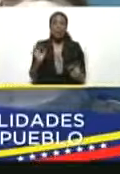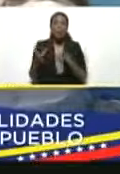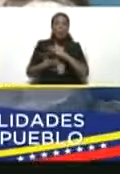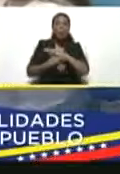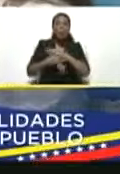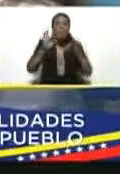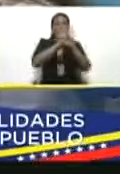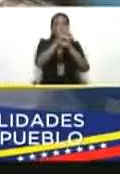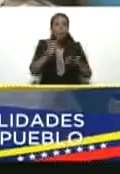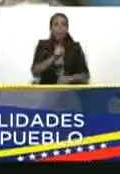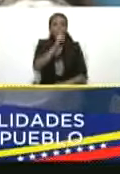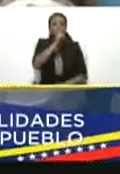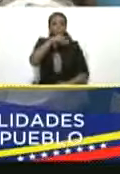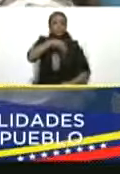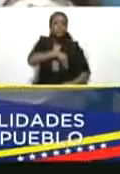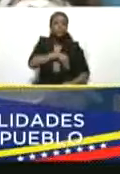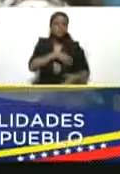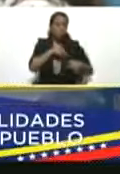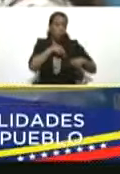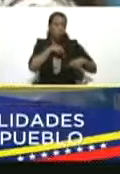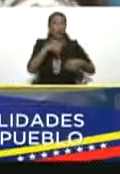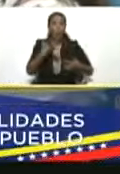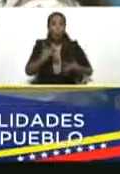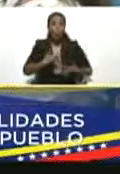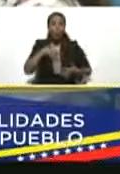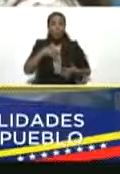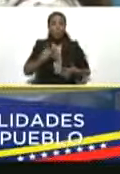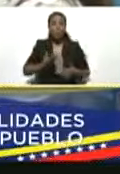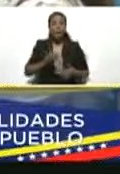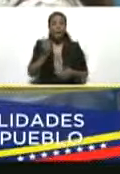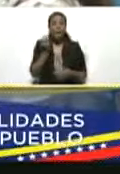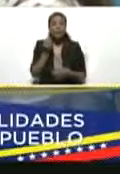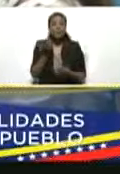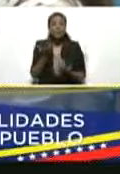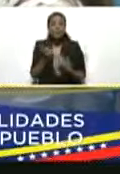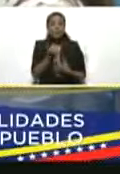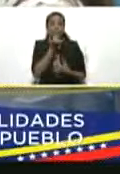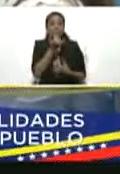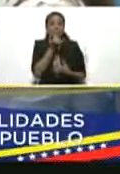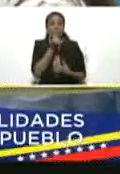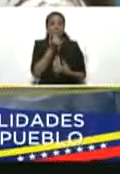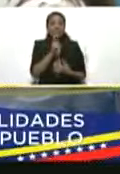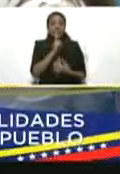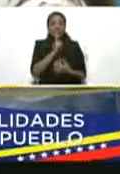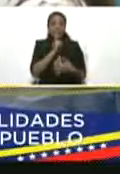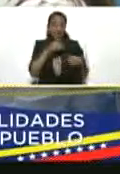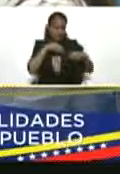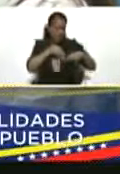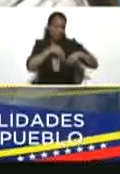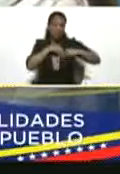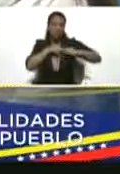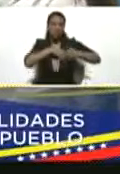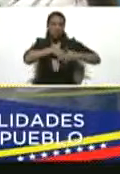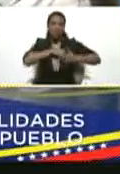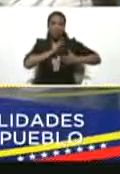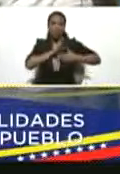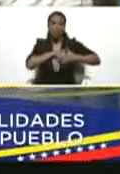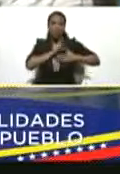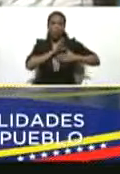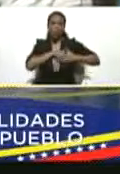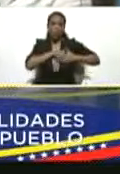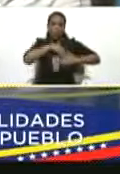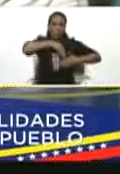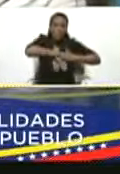técnica este Además este bolsillo cuesta Mira Gerardo este bolsillo cuesta Mira silita ves